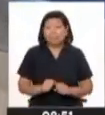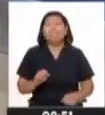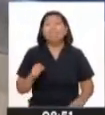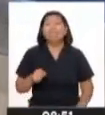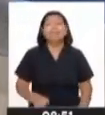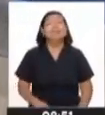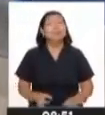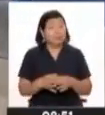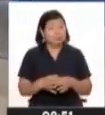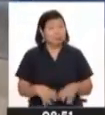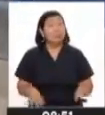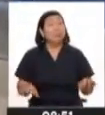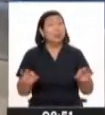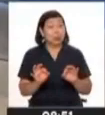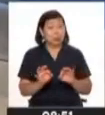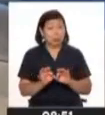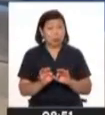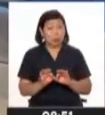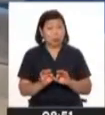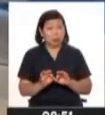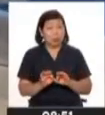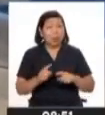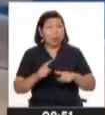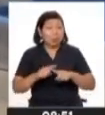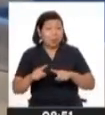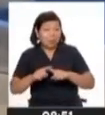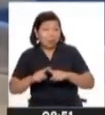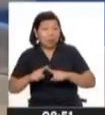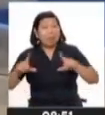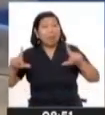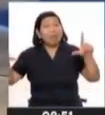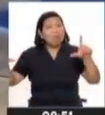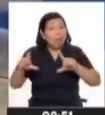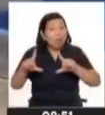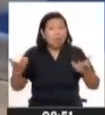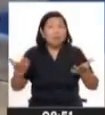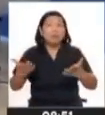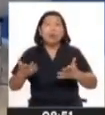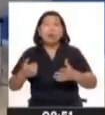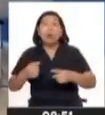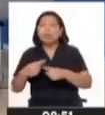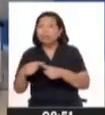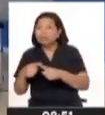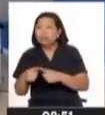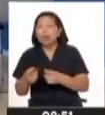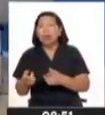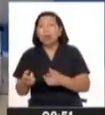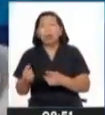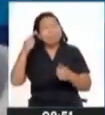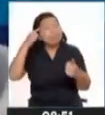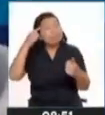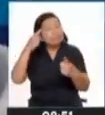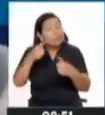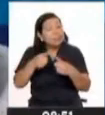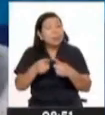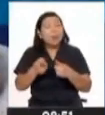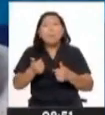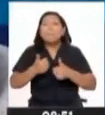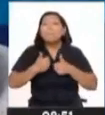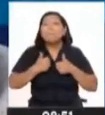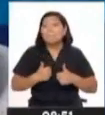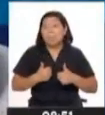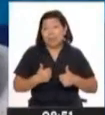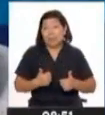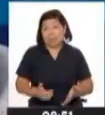Uh-huh. Qué importante es que todos los medios donde los niños se desarrollen puedan tener como objetivo su bienestar, porque